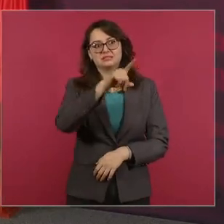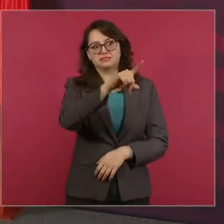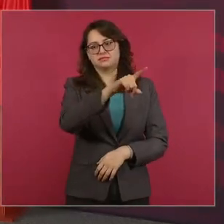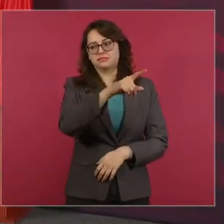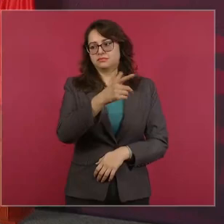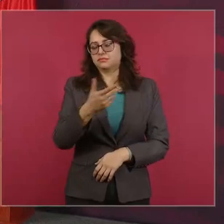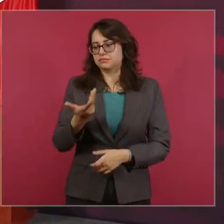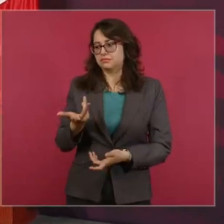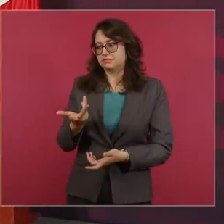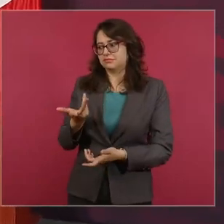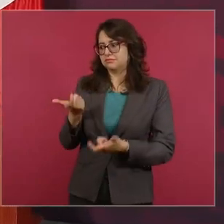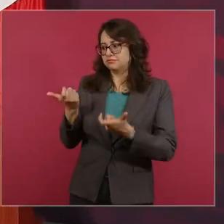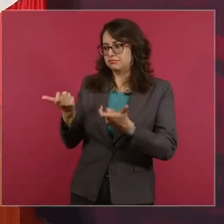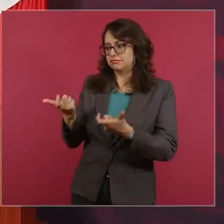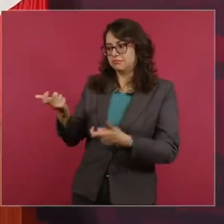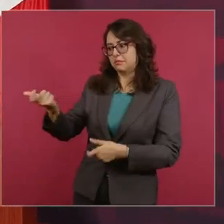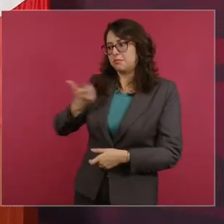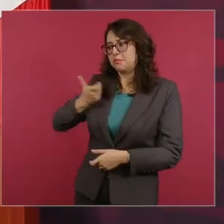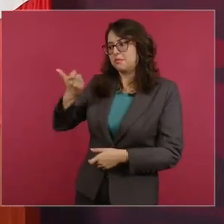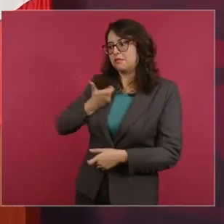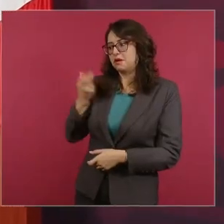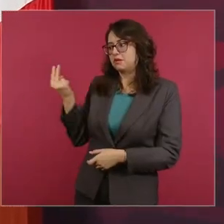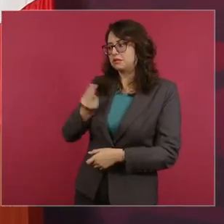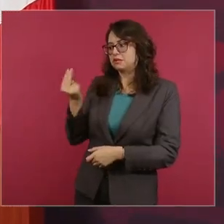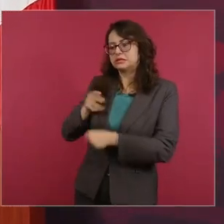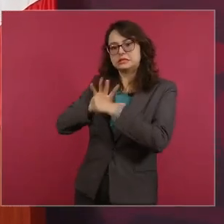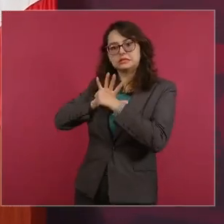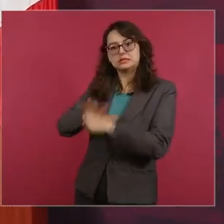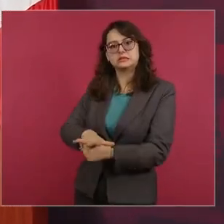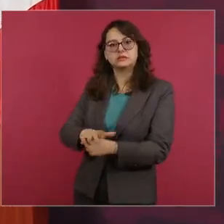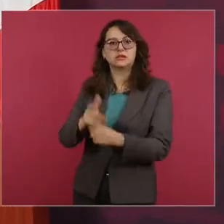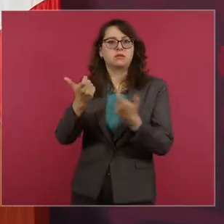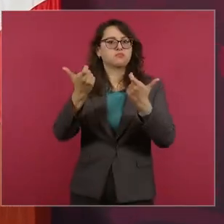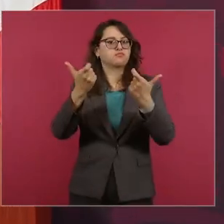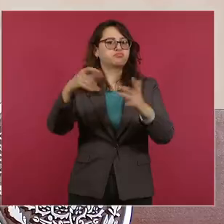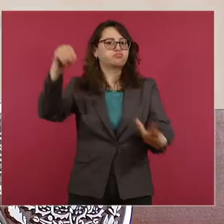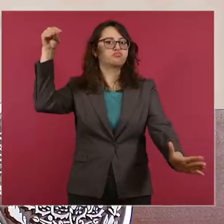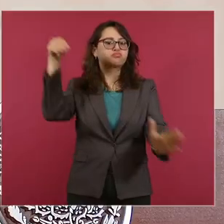económica, financiera, eso es lo que buscan.